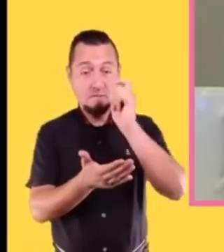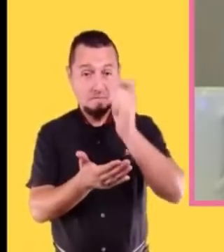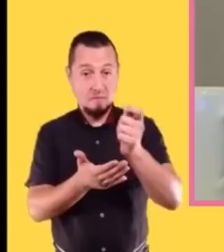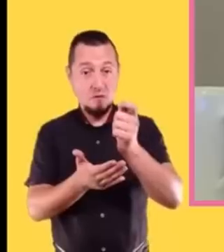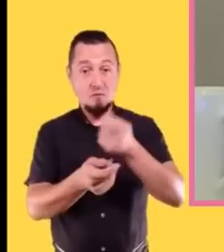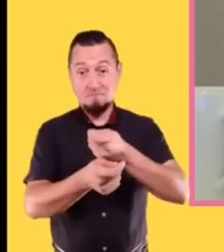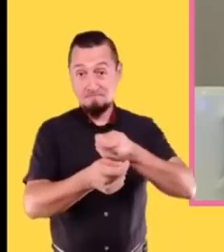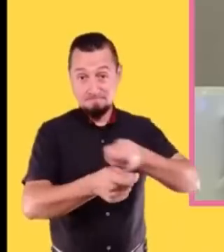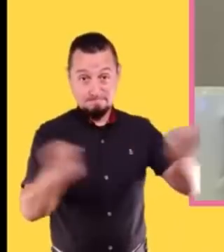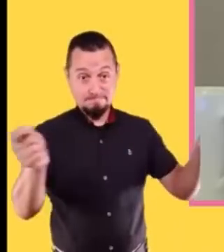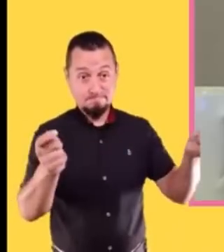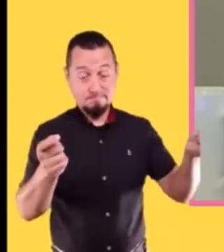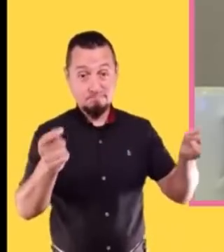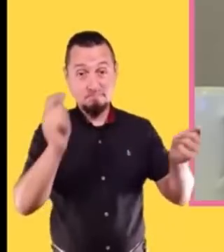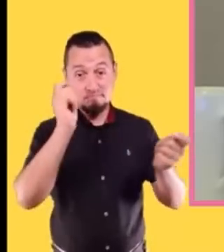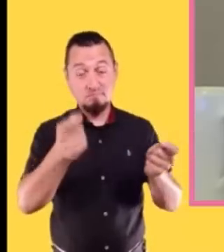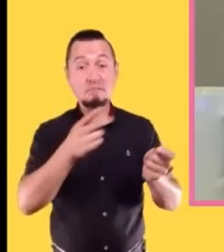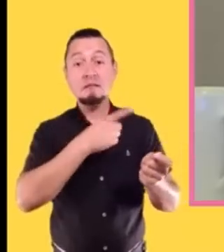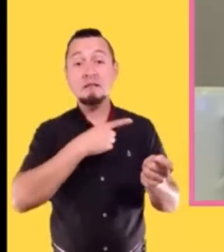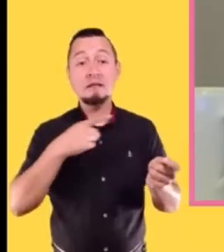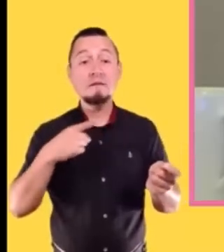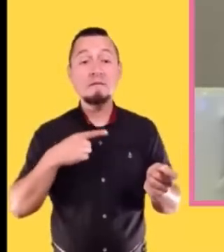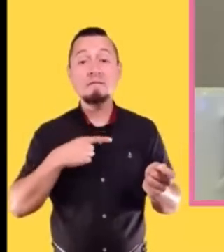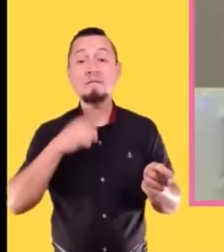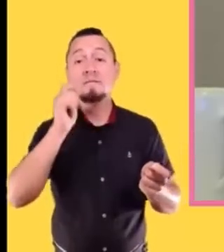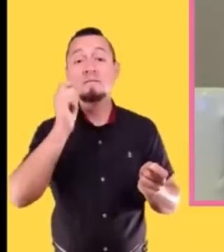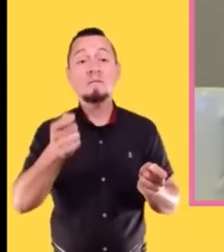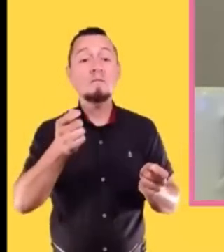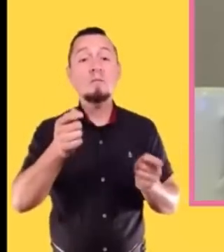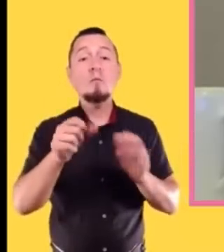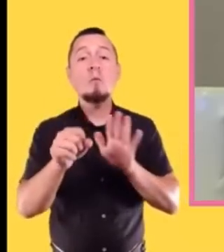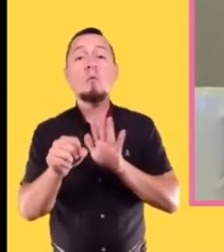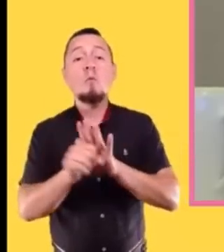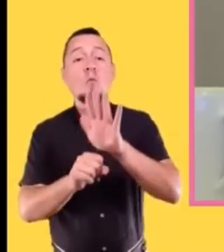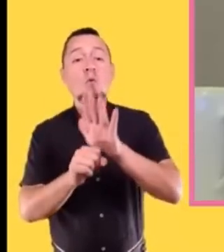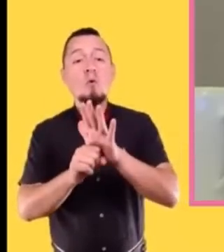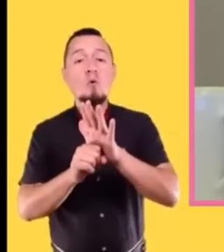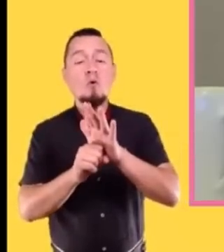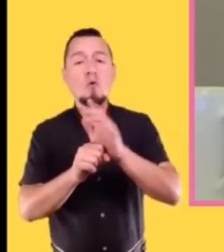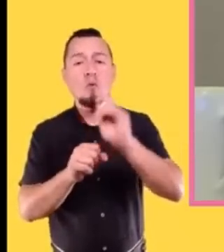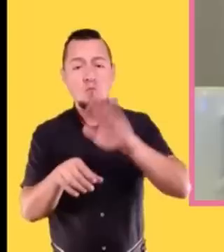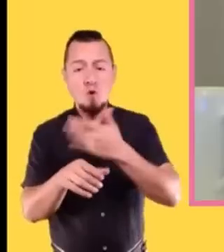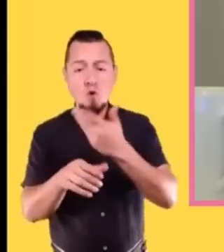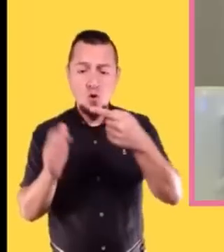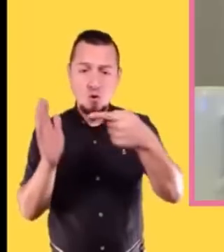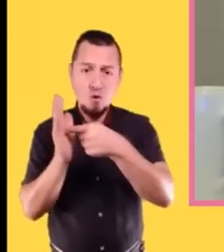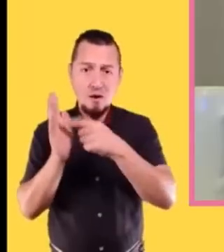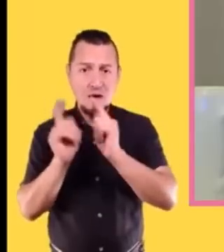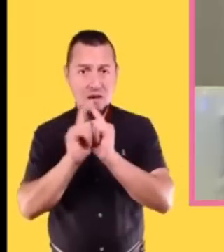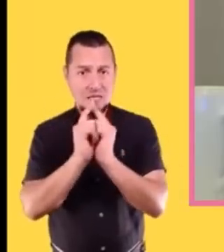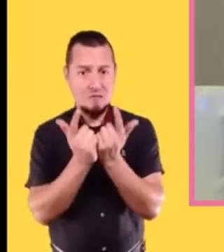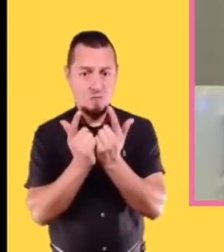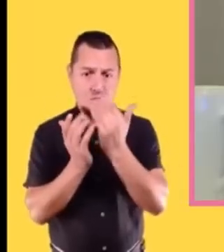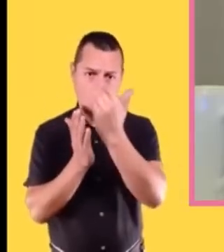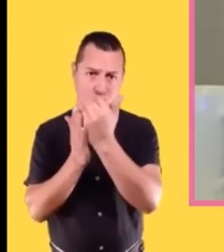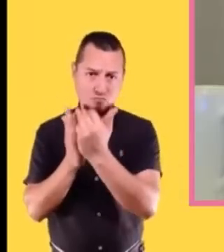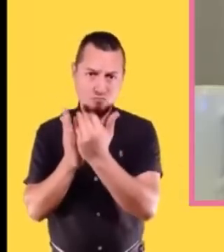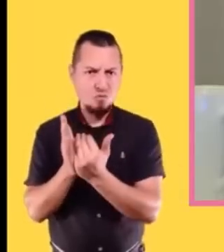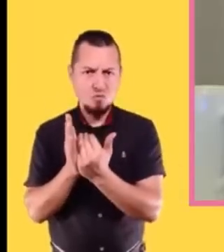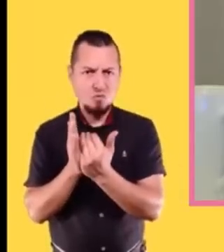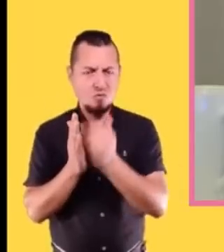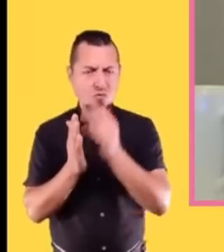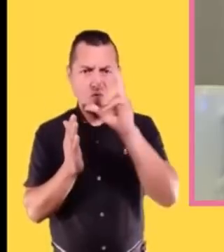texto tiene que ver con cuestiones de procedimiento, no con el contenido de los libros. Lo que se está diciendo es que al no